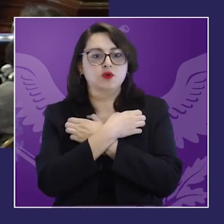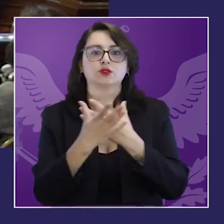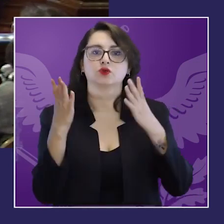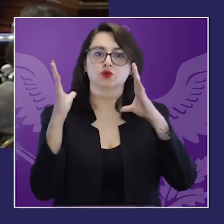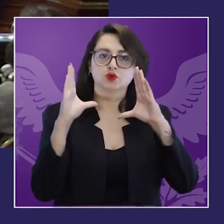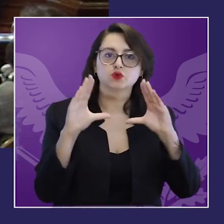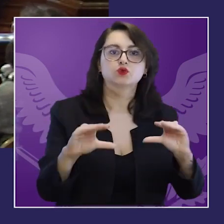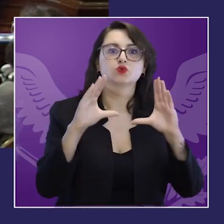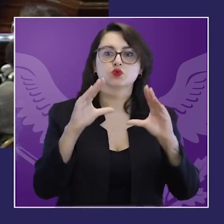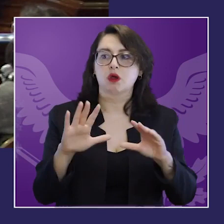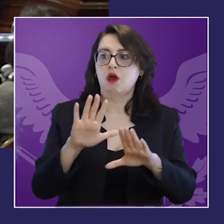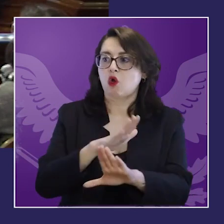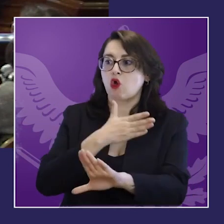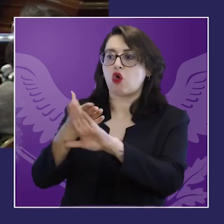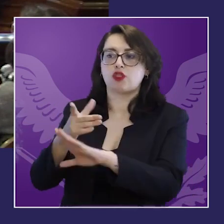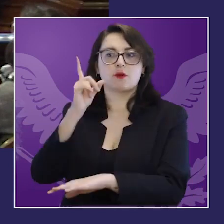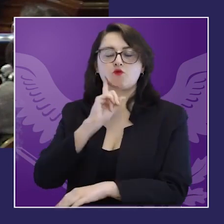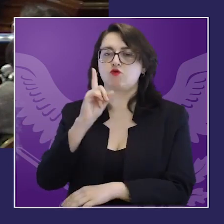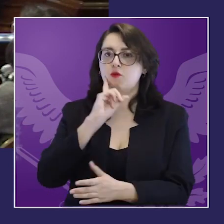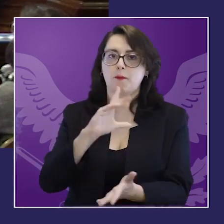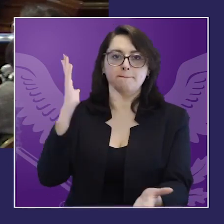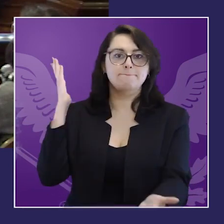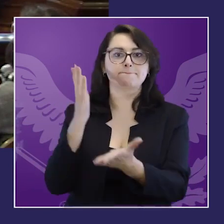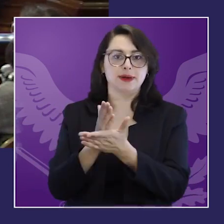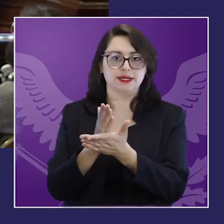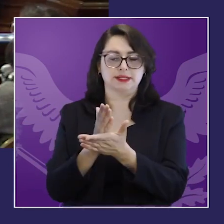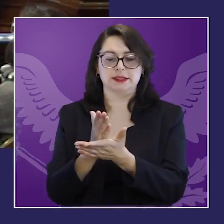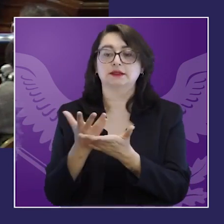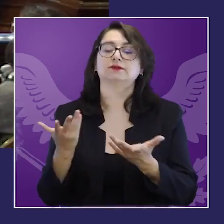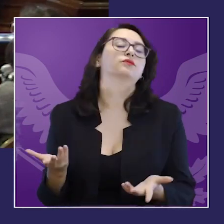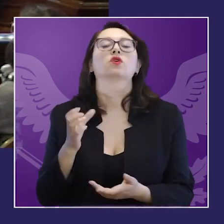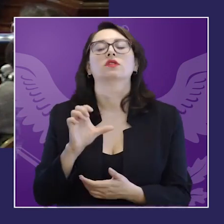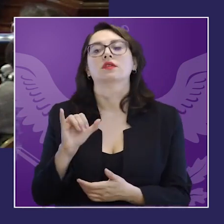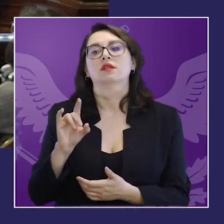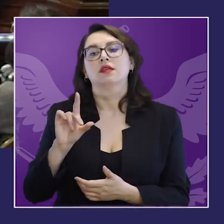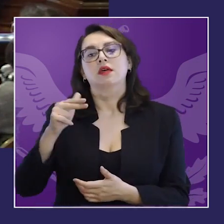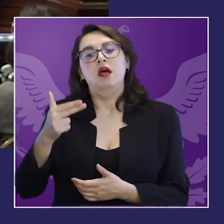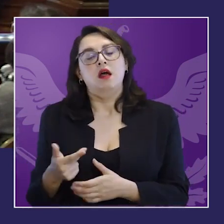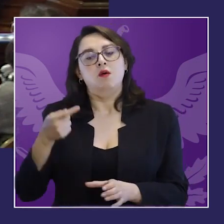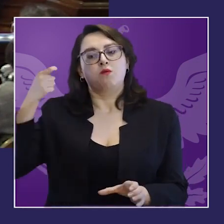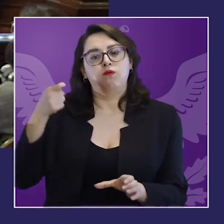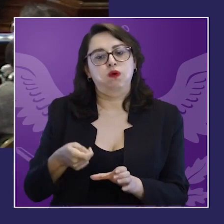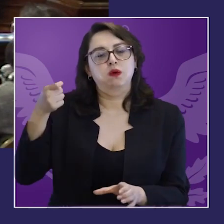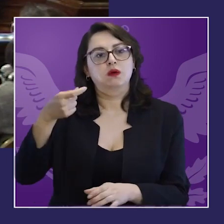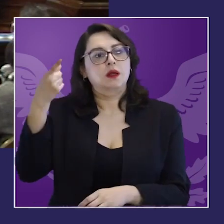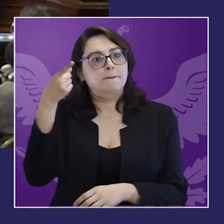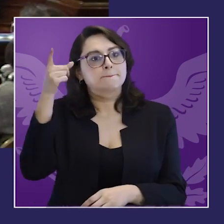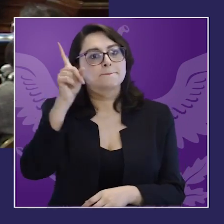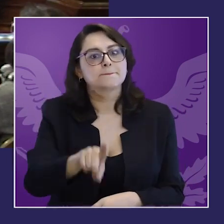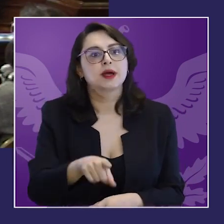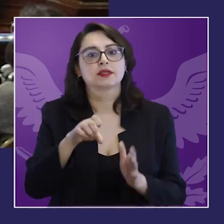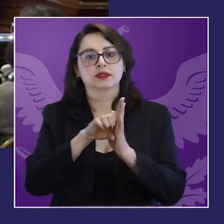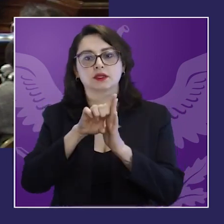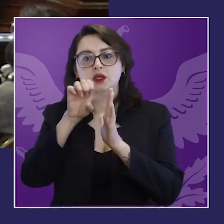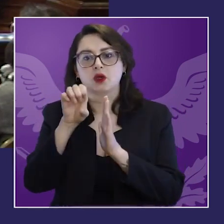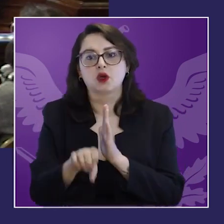Belén do Pará, que es la erradicación de la violencia contra la mujer. La Corte ha ordenado algunas medidas bien